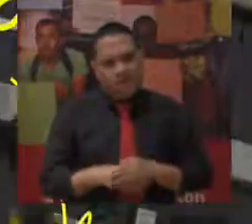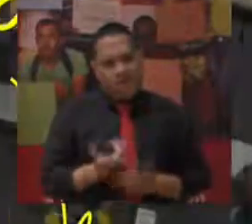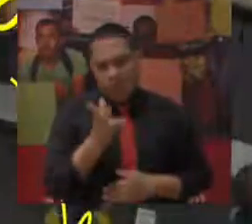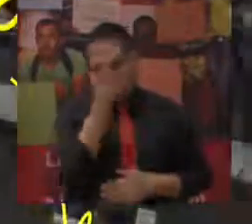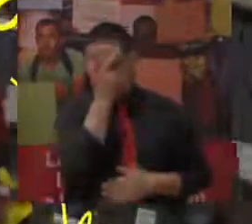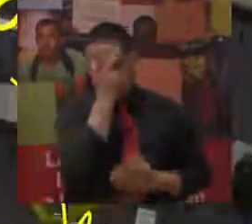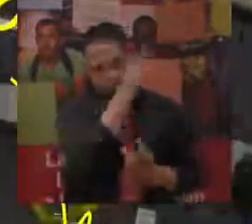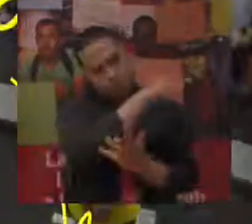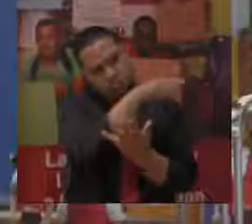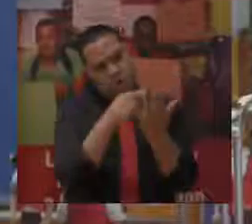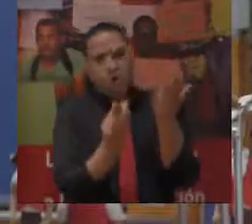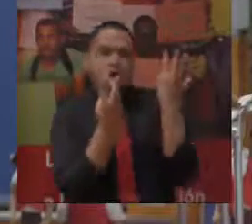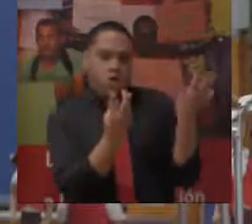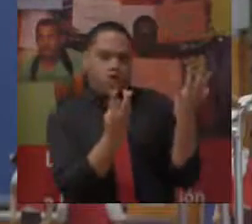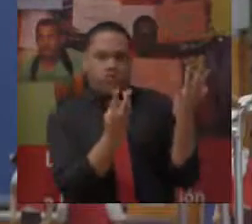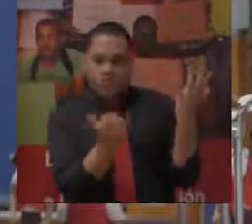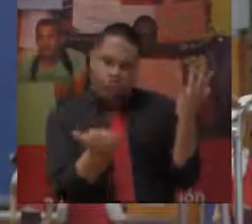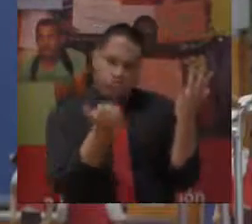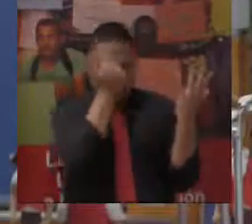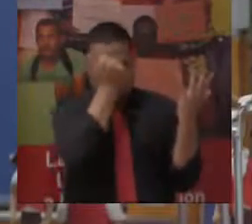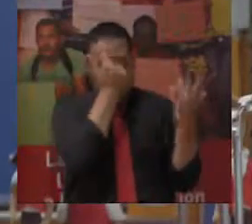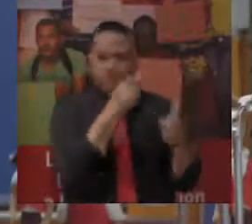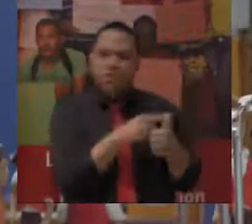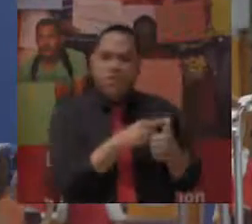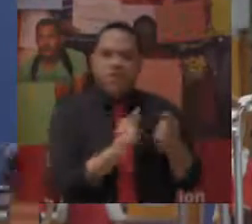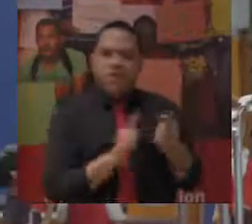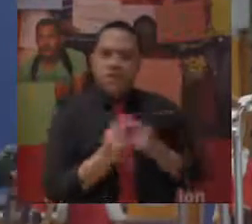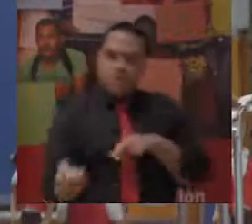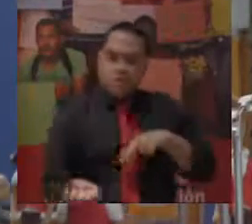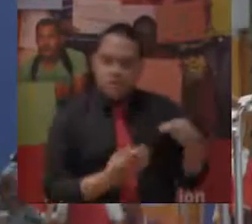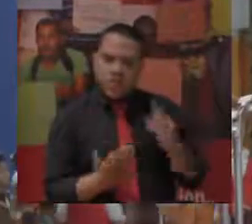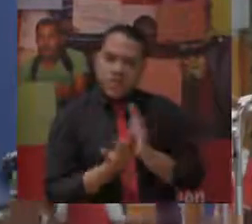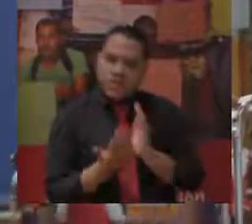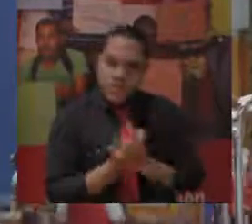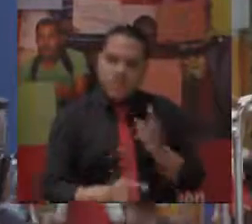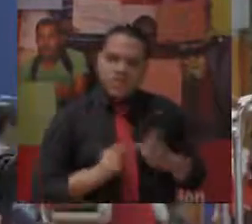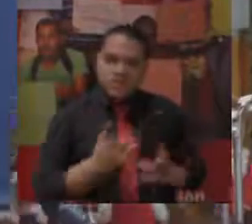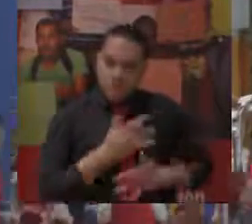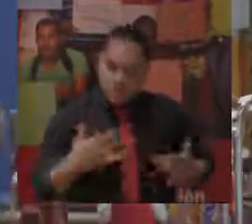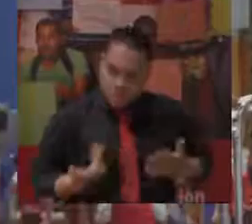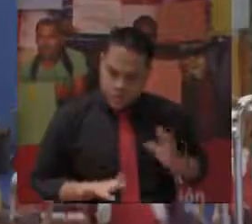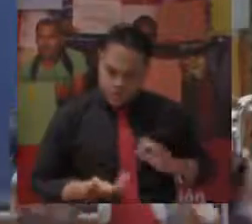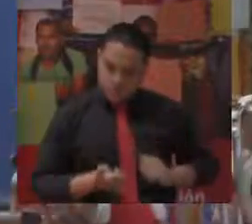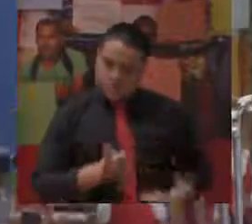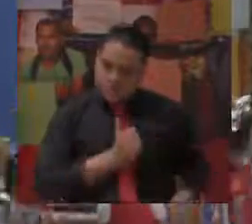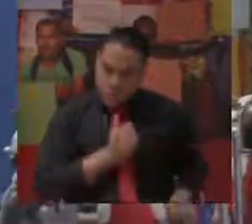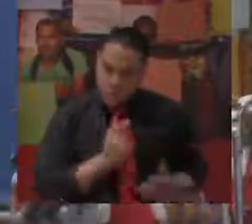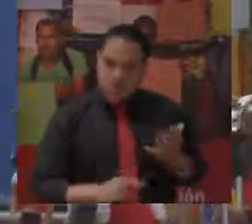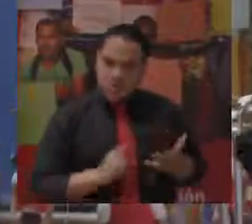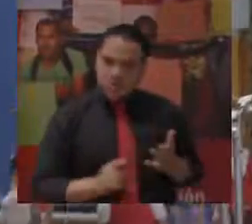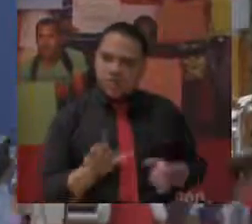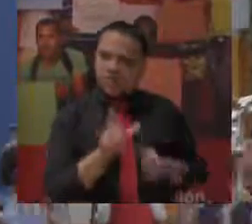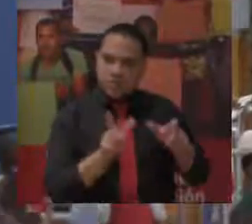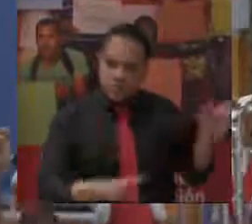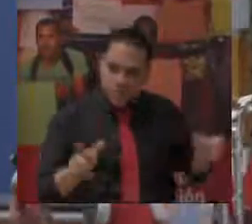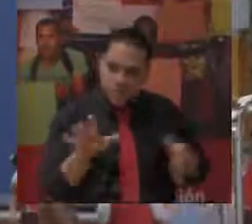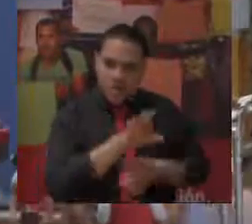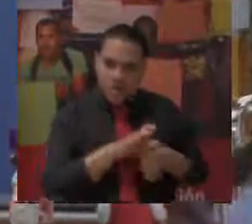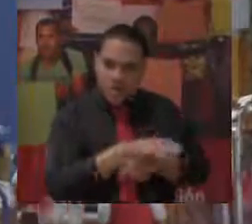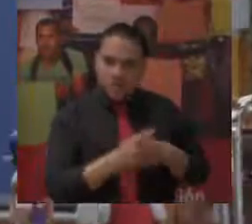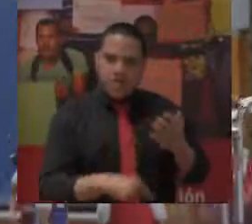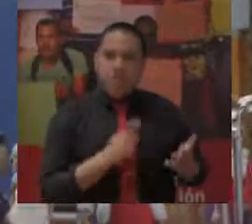han identificado como prioritarias: educativa, salud, personal, ciudadana, productiva, seguridad,